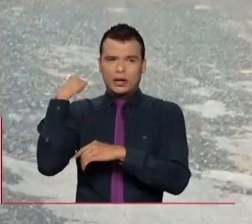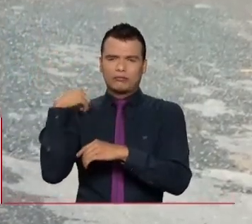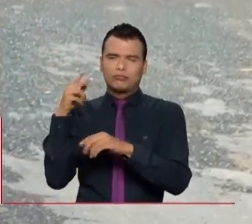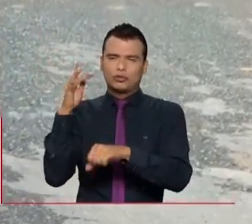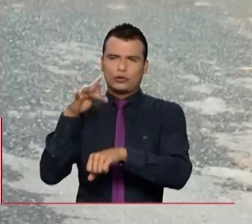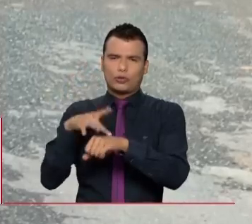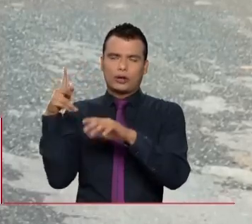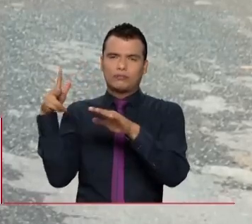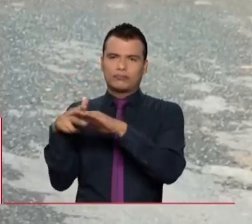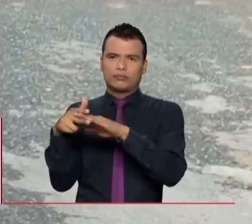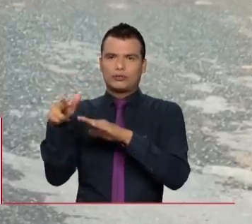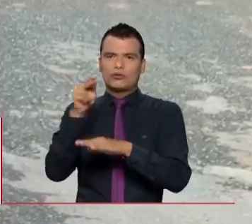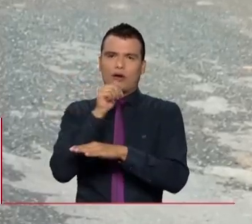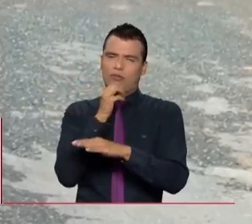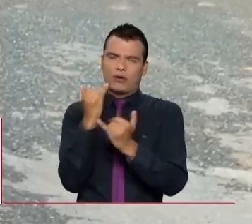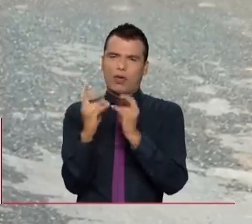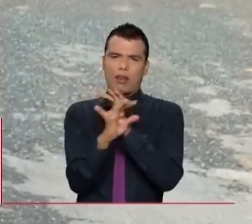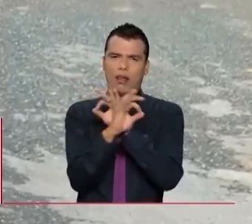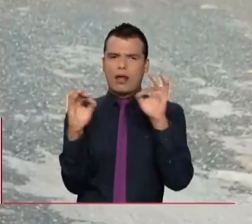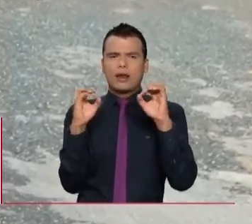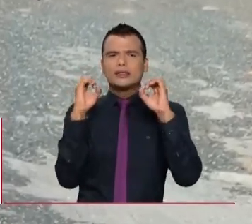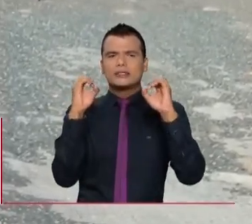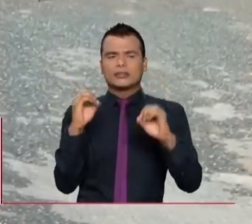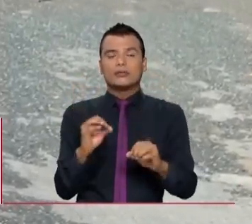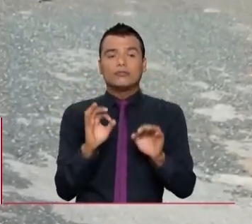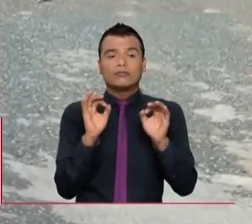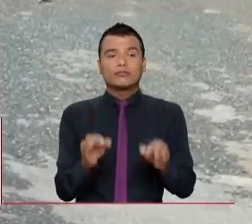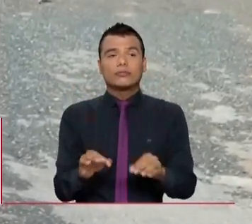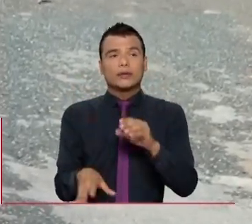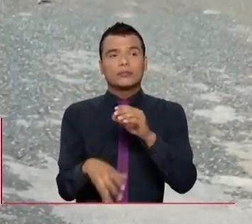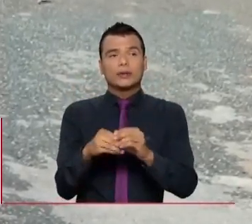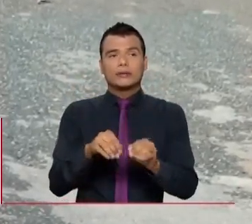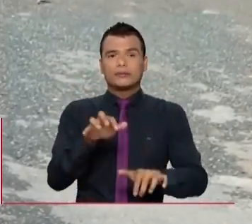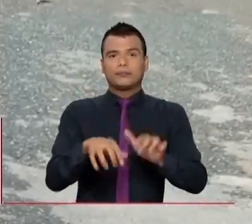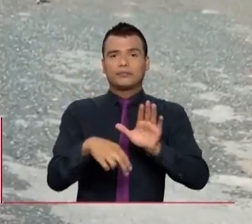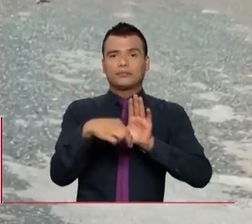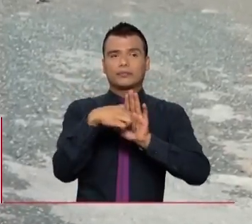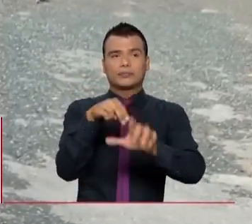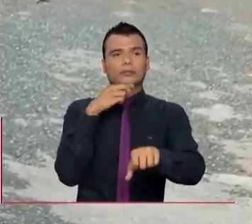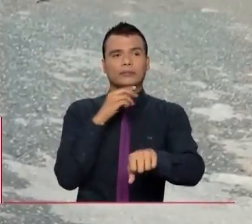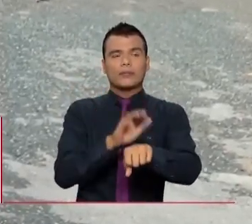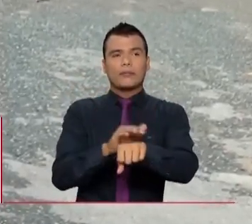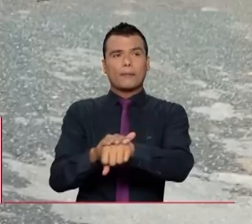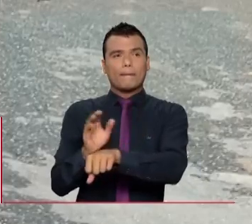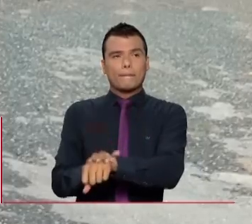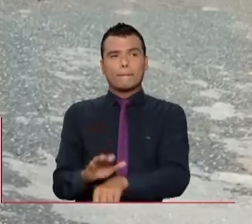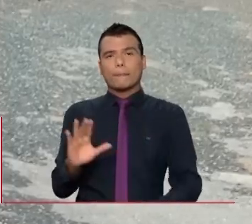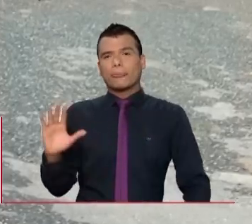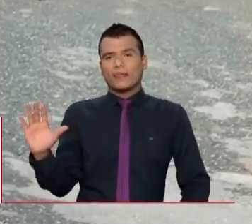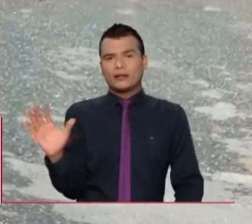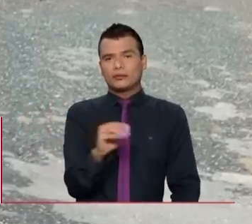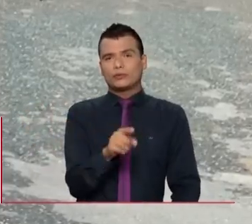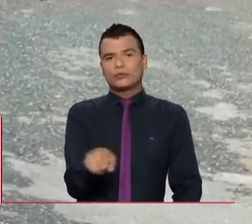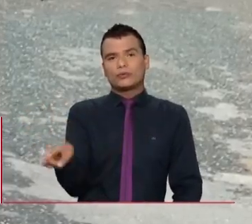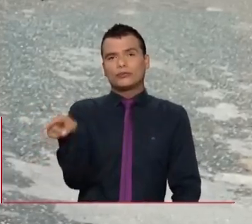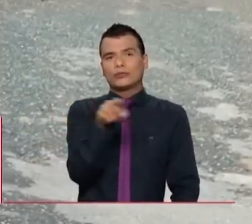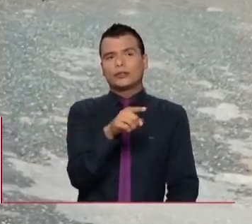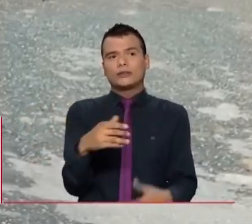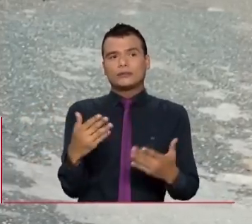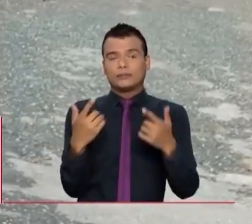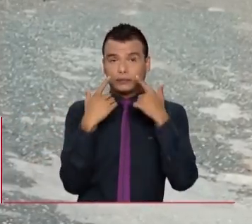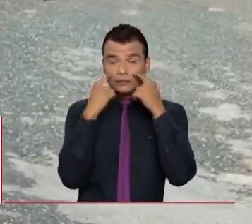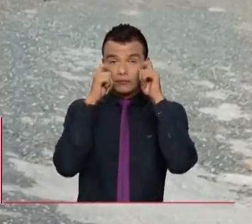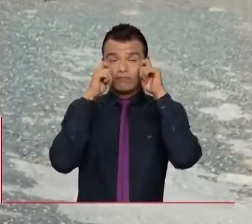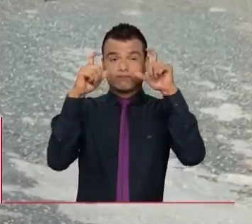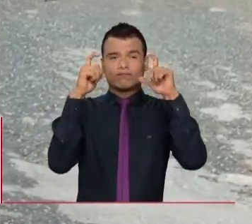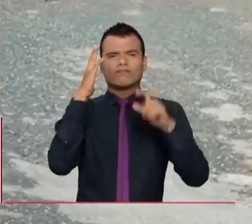Y finalmente, desde la Secretaría de Gestión del Riesgo y Emergencias de Cali hacen un llamado a la comunidad a estar alertas ante